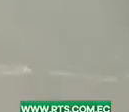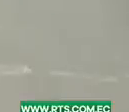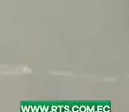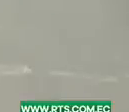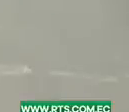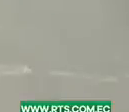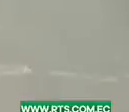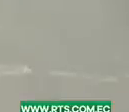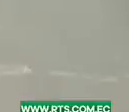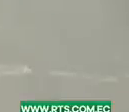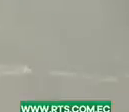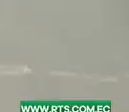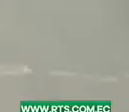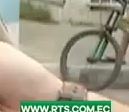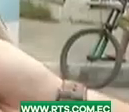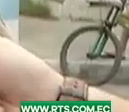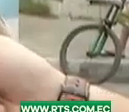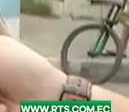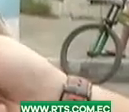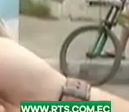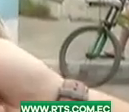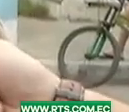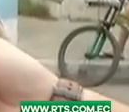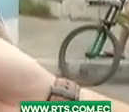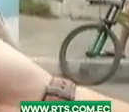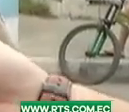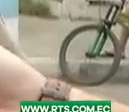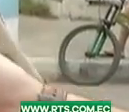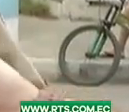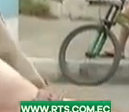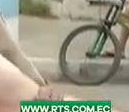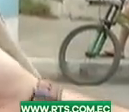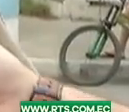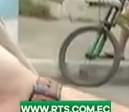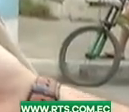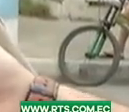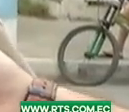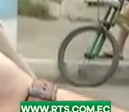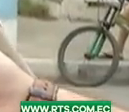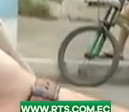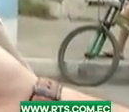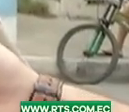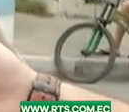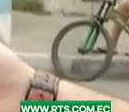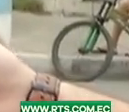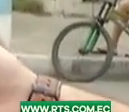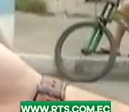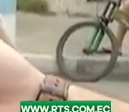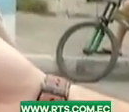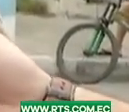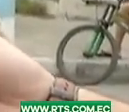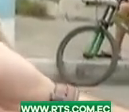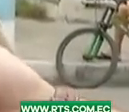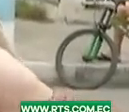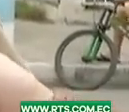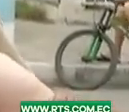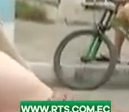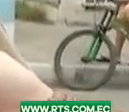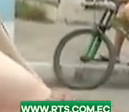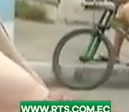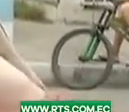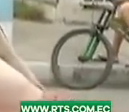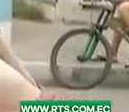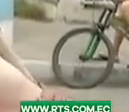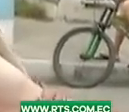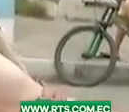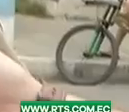nuestras unidades especiales están trabajando, están haciendo el trabajo que les corresponde a ellos. Y obviamente verifiquemos a ver si tenemos una línea investigativa con